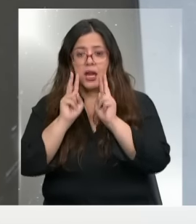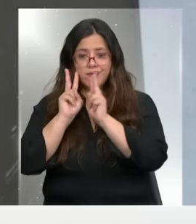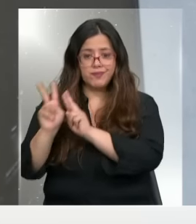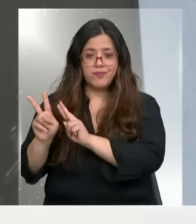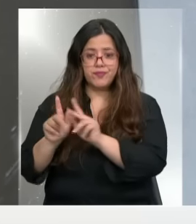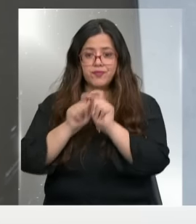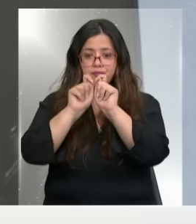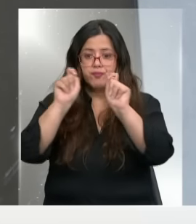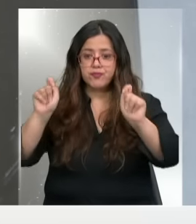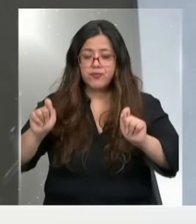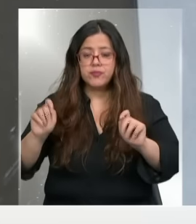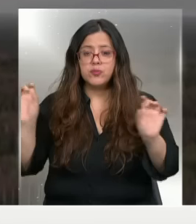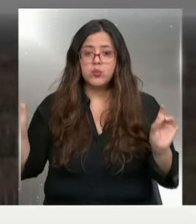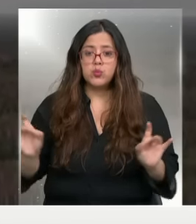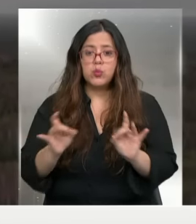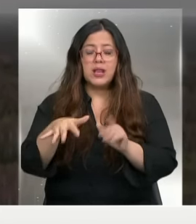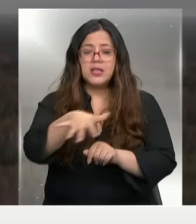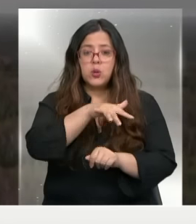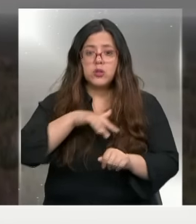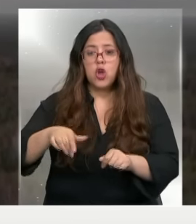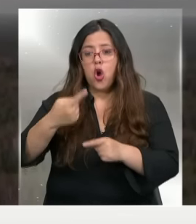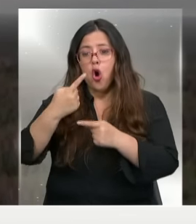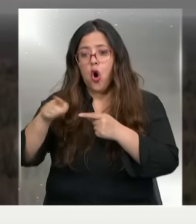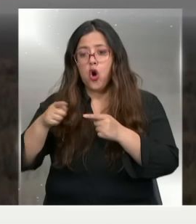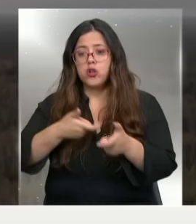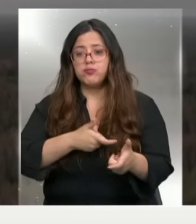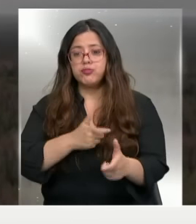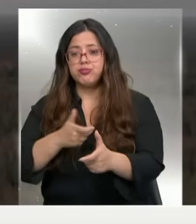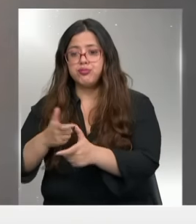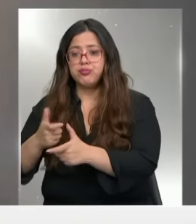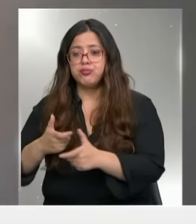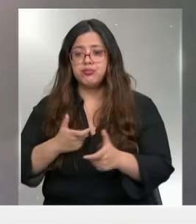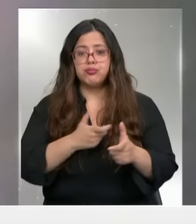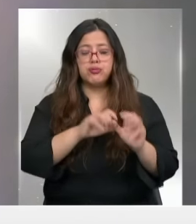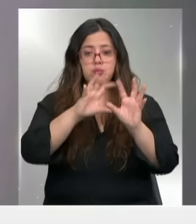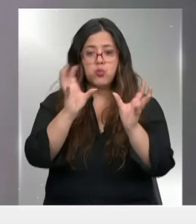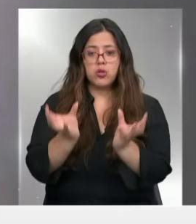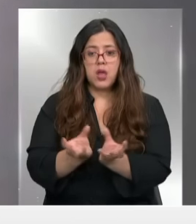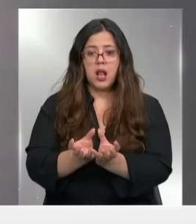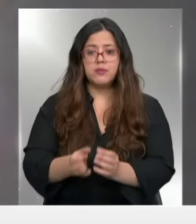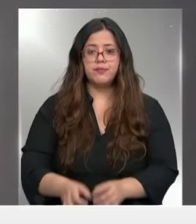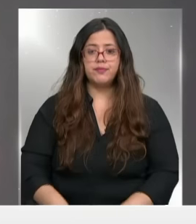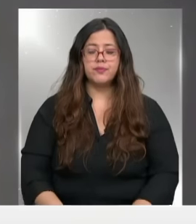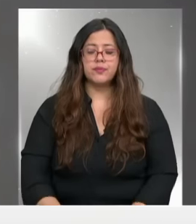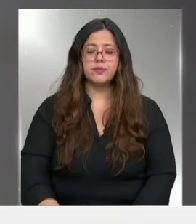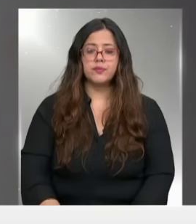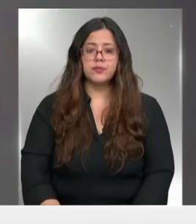informativos sobre lo que podría ser otro conflicto de carácter mundial.